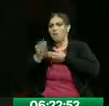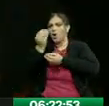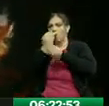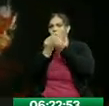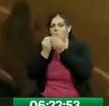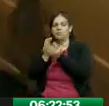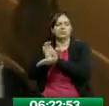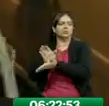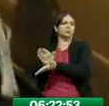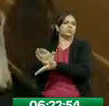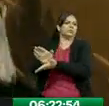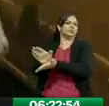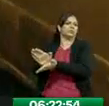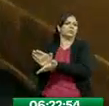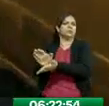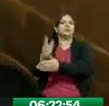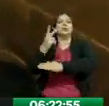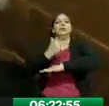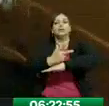se purifique.